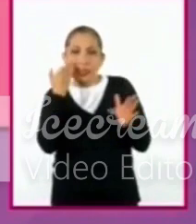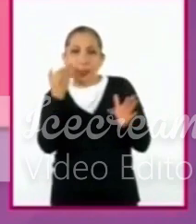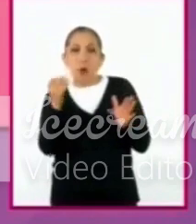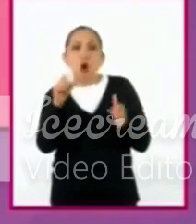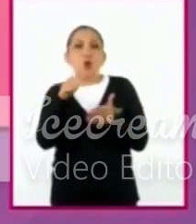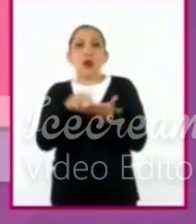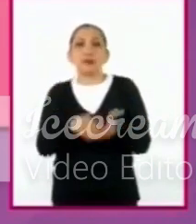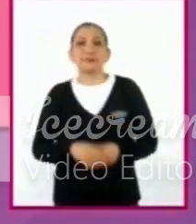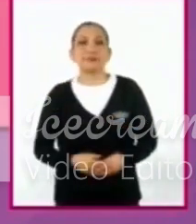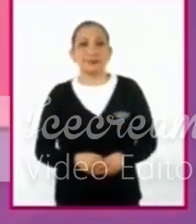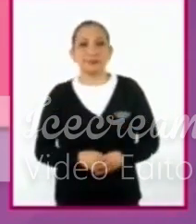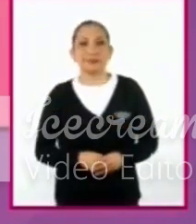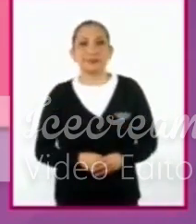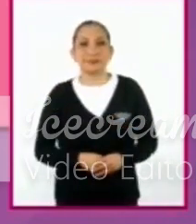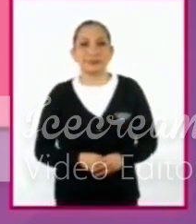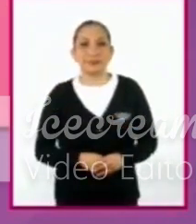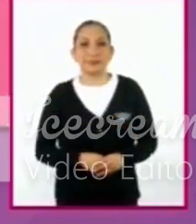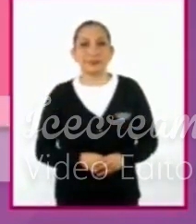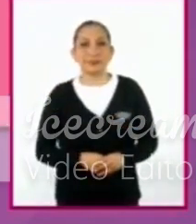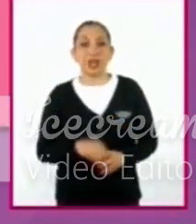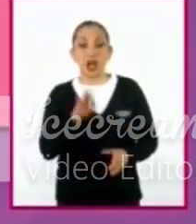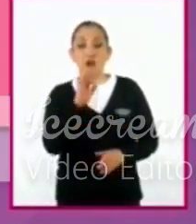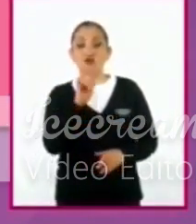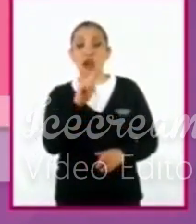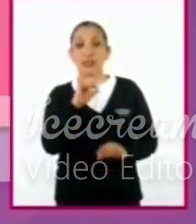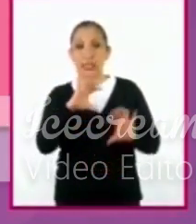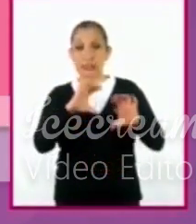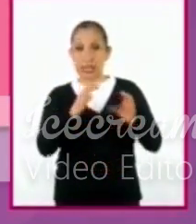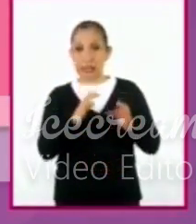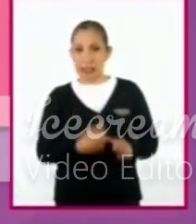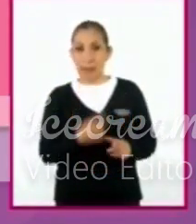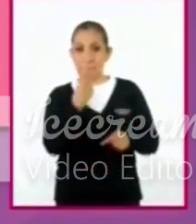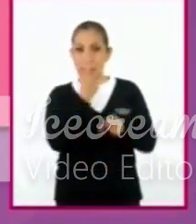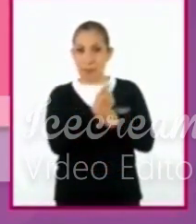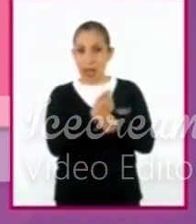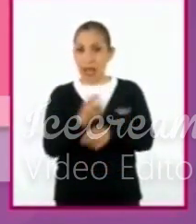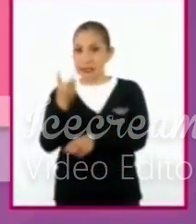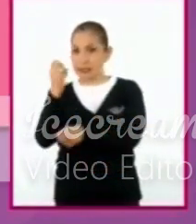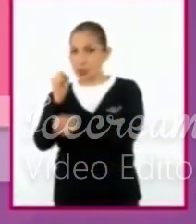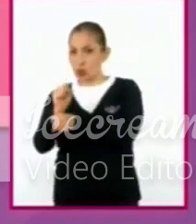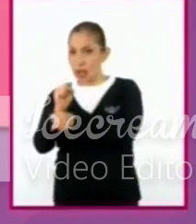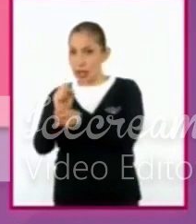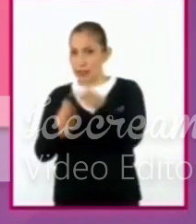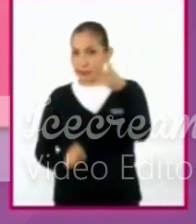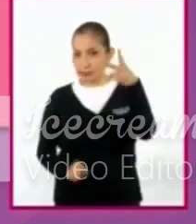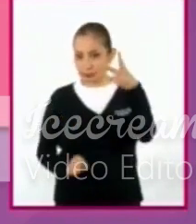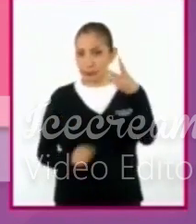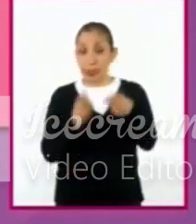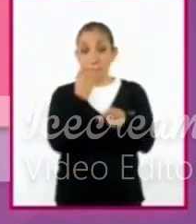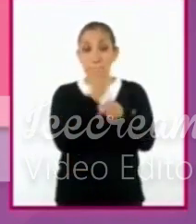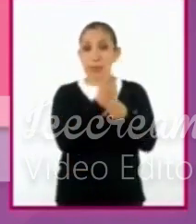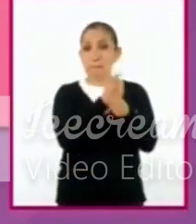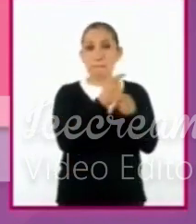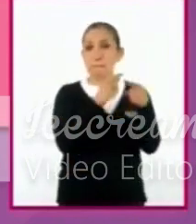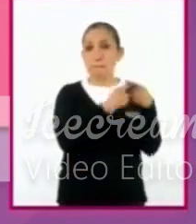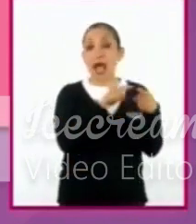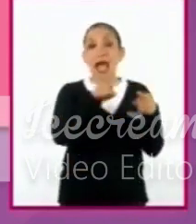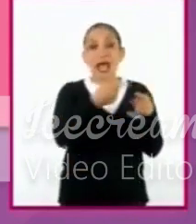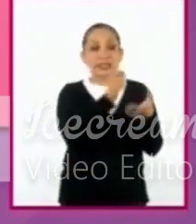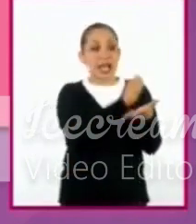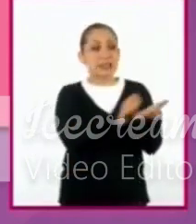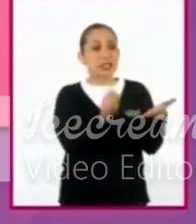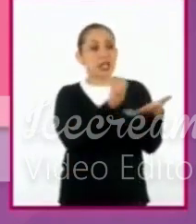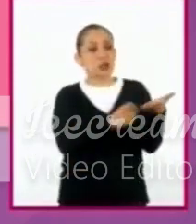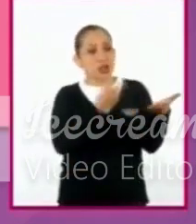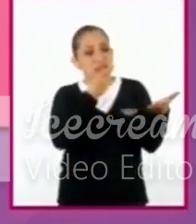y un lugar. Las fuentes se clasifican en primarias y secundarias. Las primarias son escritos